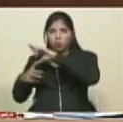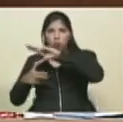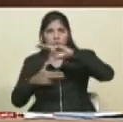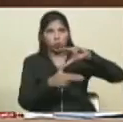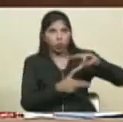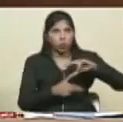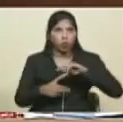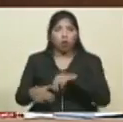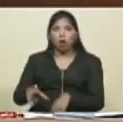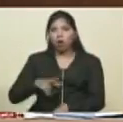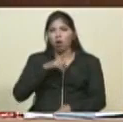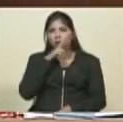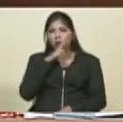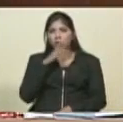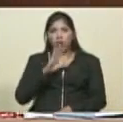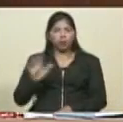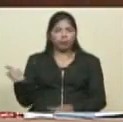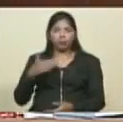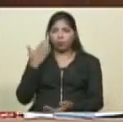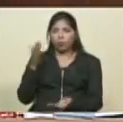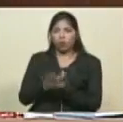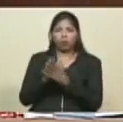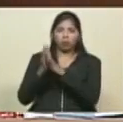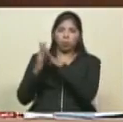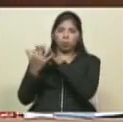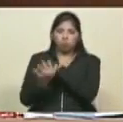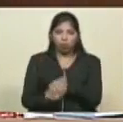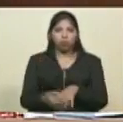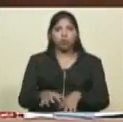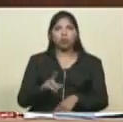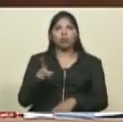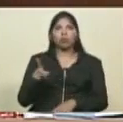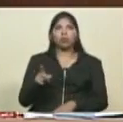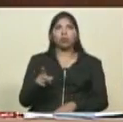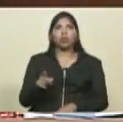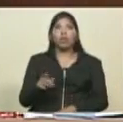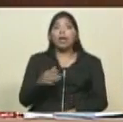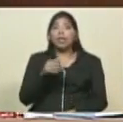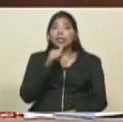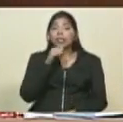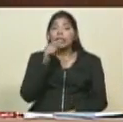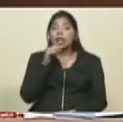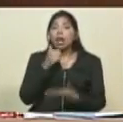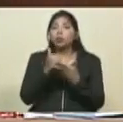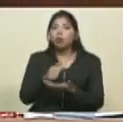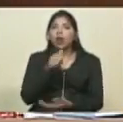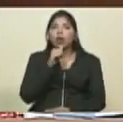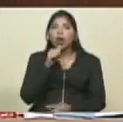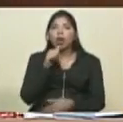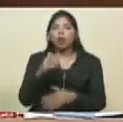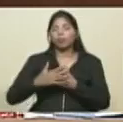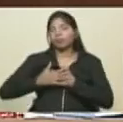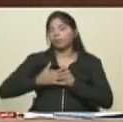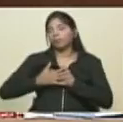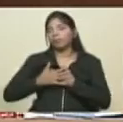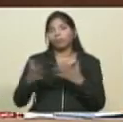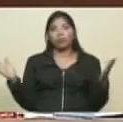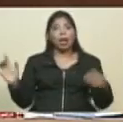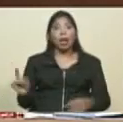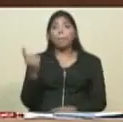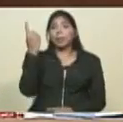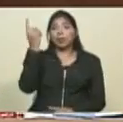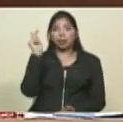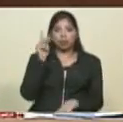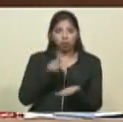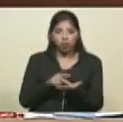secuelas en países hermanos de nuestro Caribe, allí estuvo la mano solidaria de Venezuela. Fue la primera mano